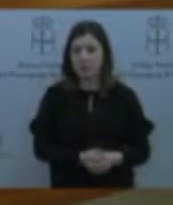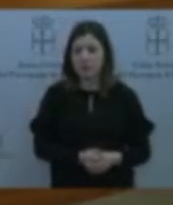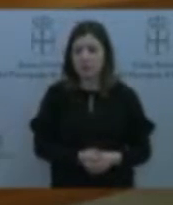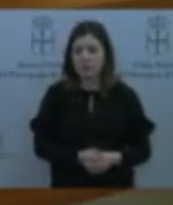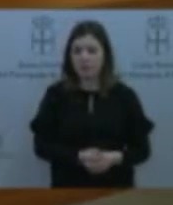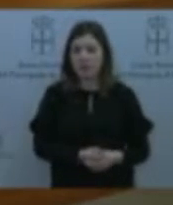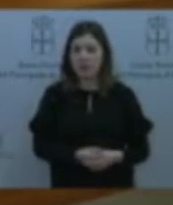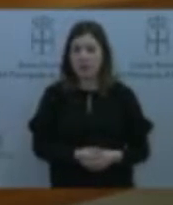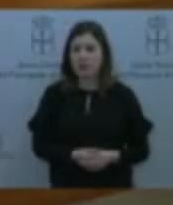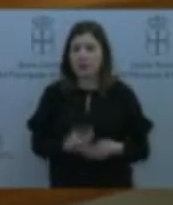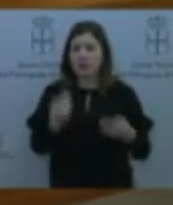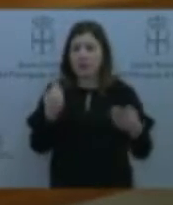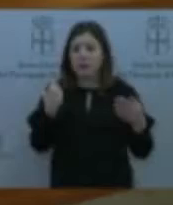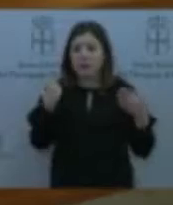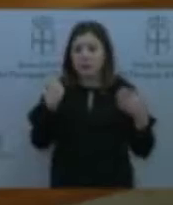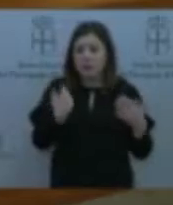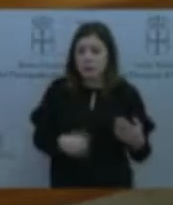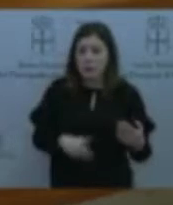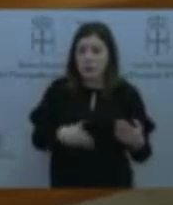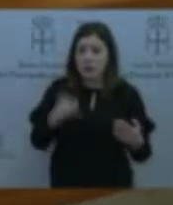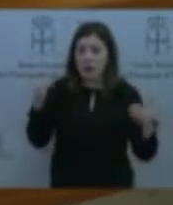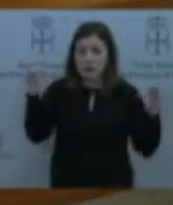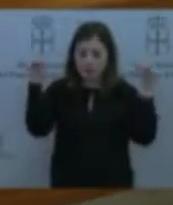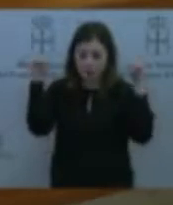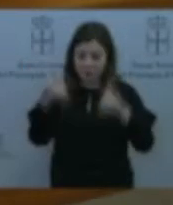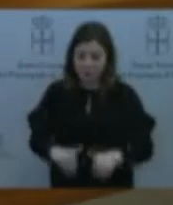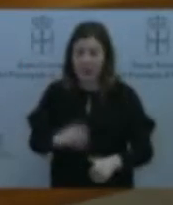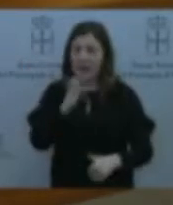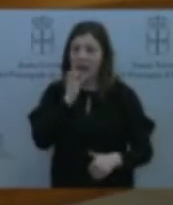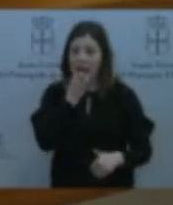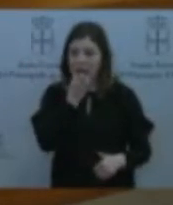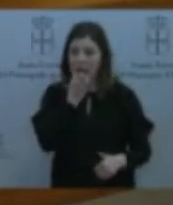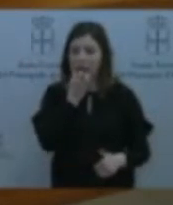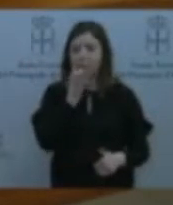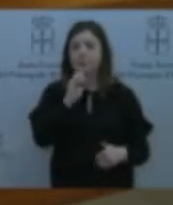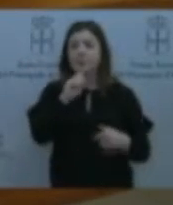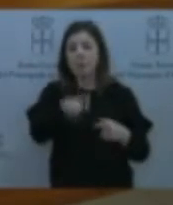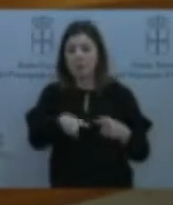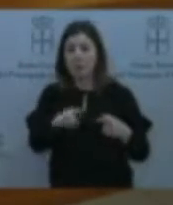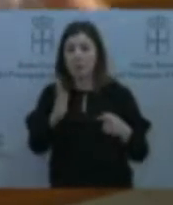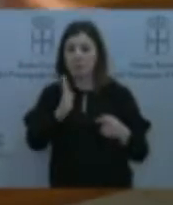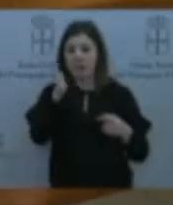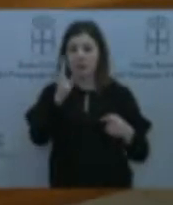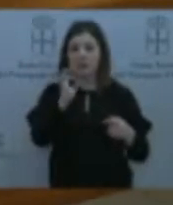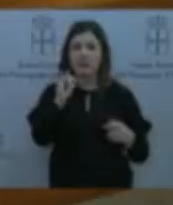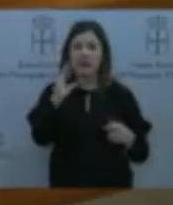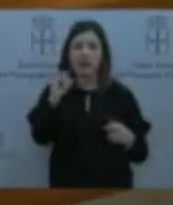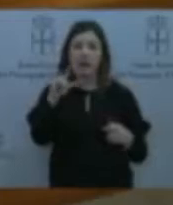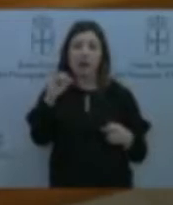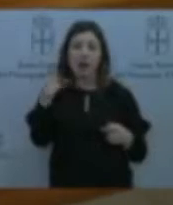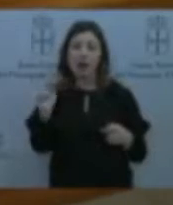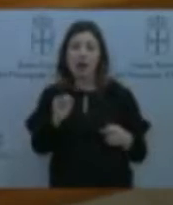hundir Grecia, desde la Comisión Europea, como admitieron posteriormente, para frenar a Syriza, o en Italia, gobiernos tecnócratas que